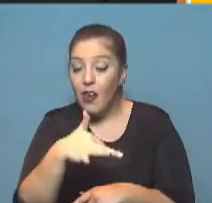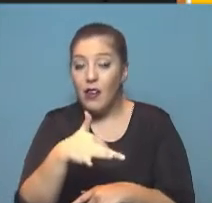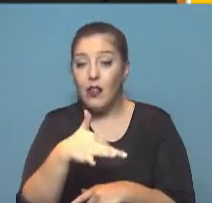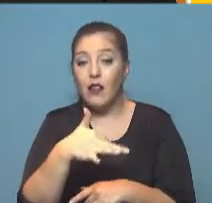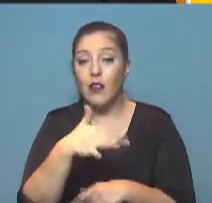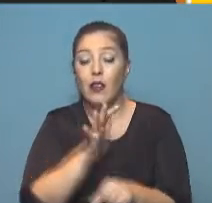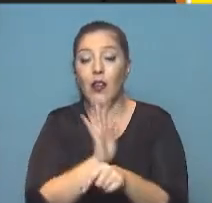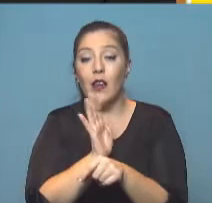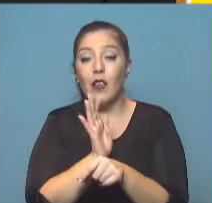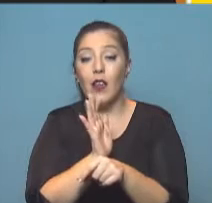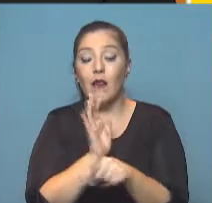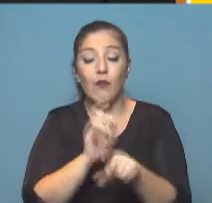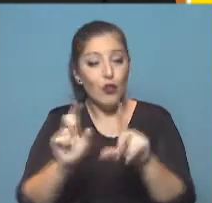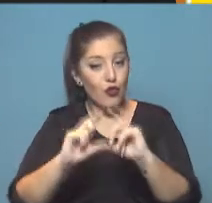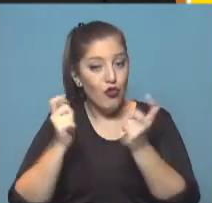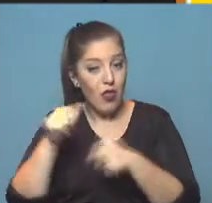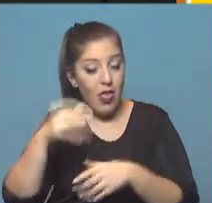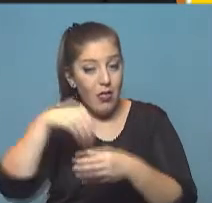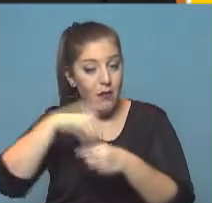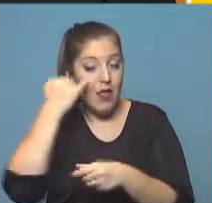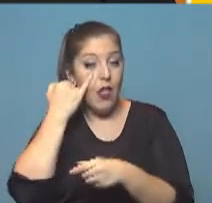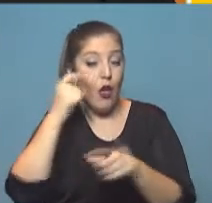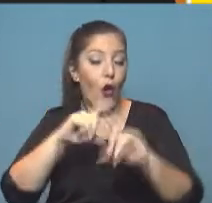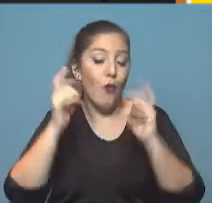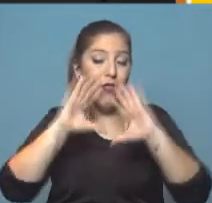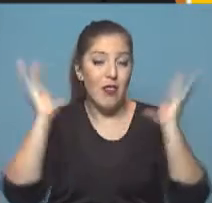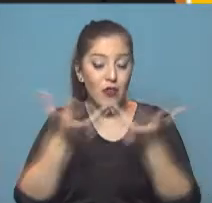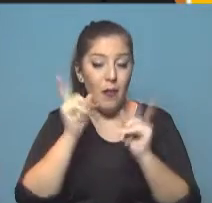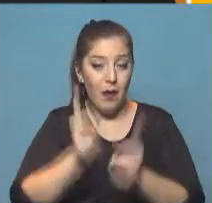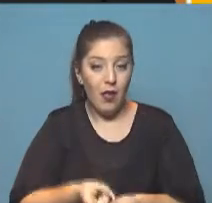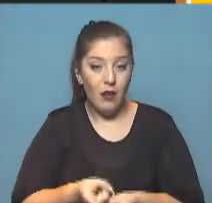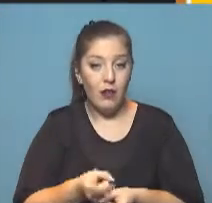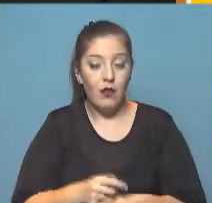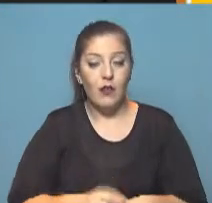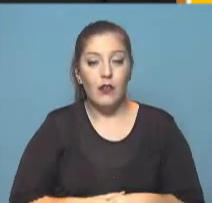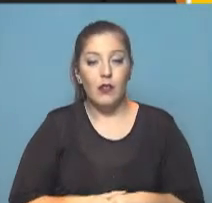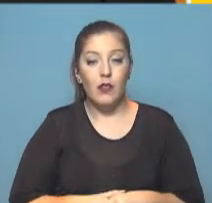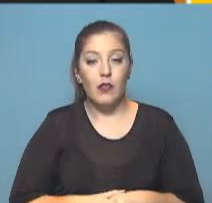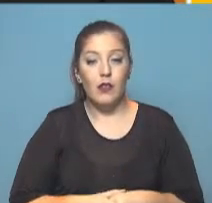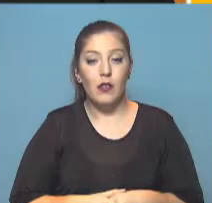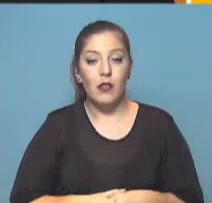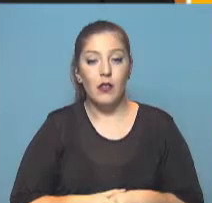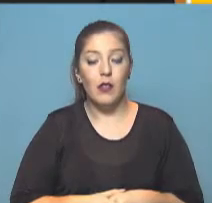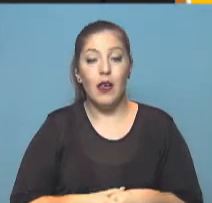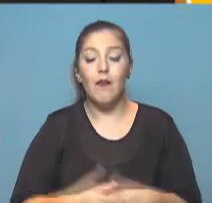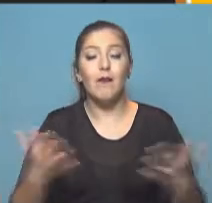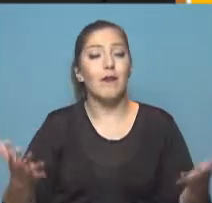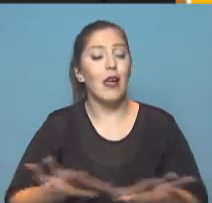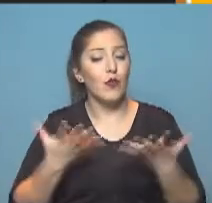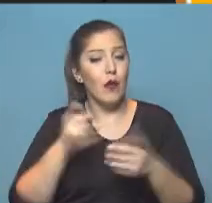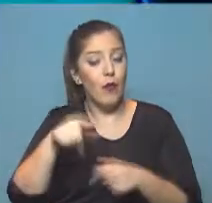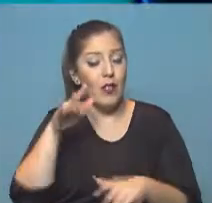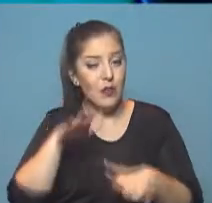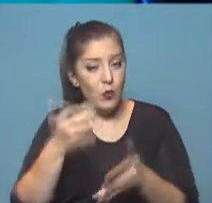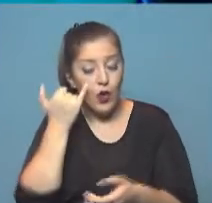interpelados por su sociedad y también por la comunidad internacional, que ha puesto todo lo mejor, el mayor entusiasmo en esto. Y